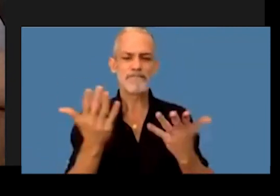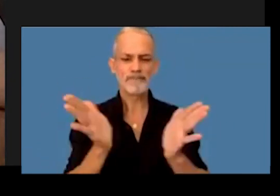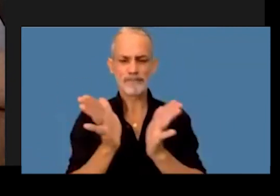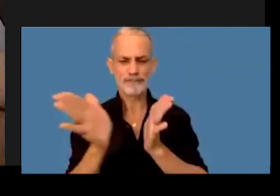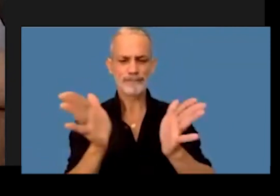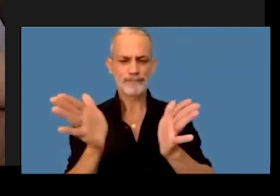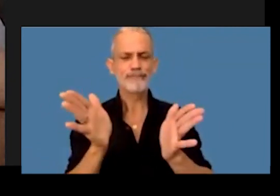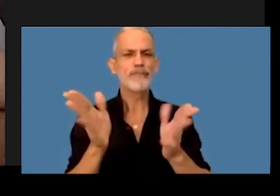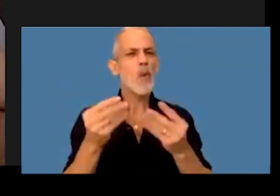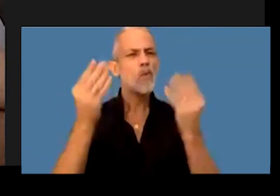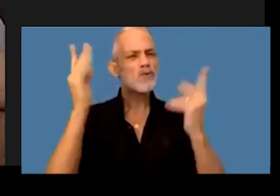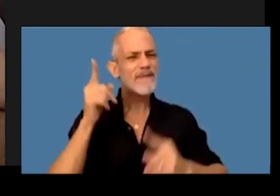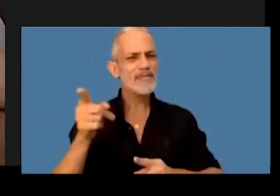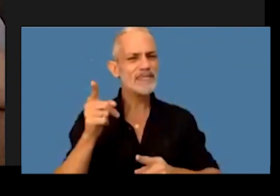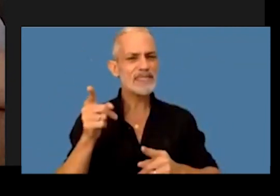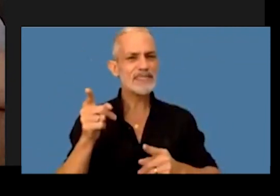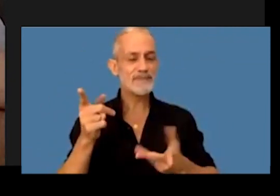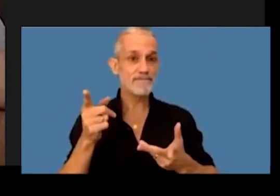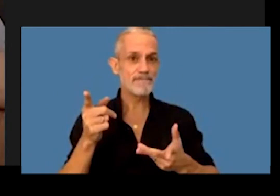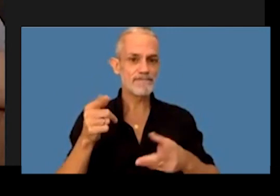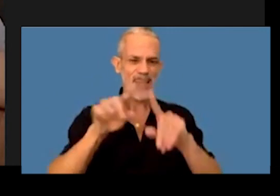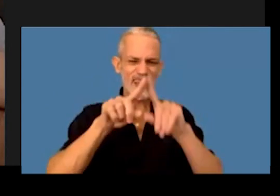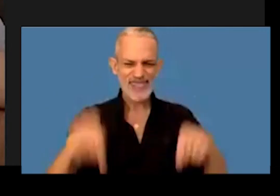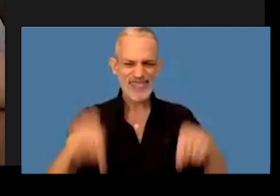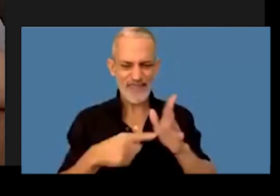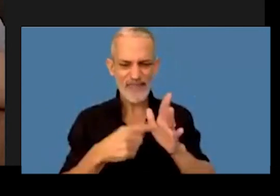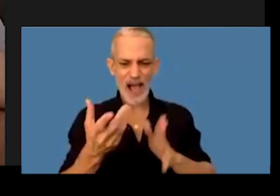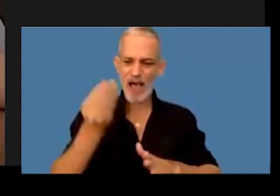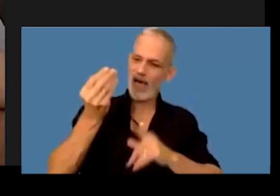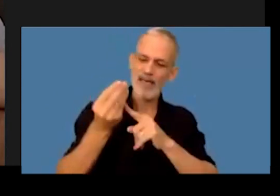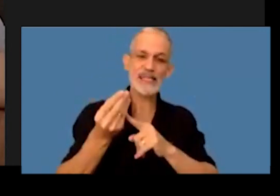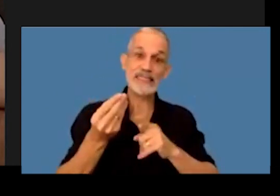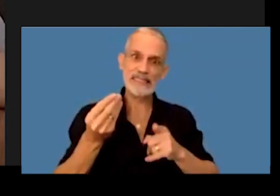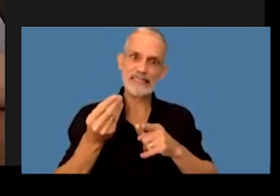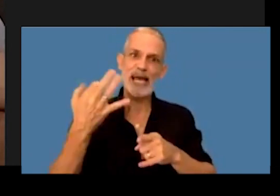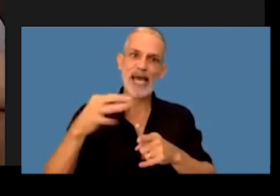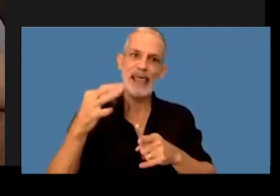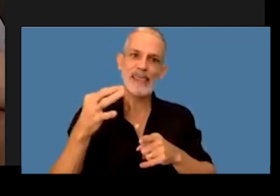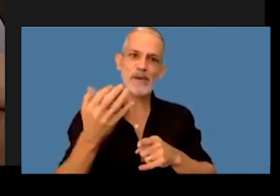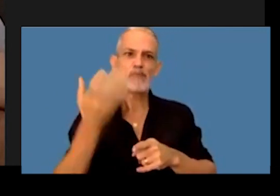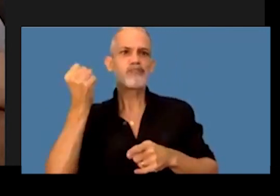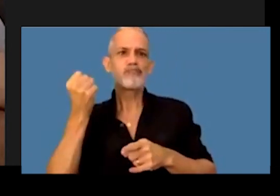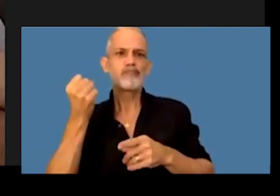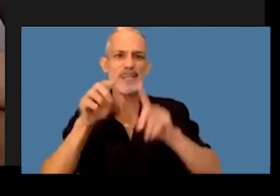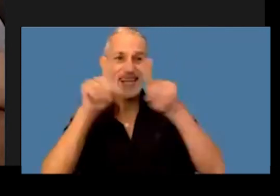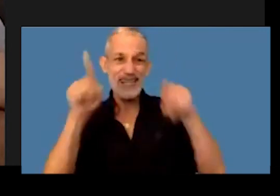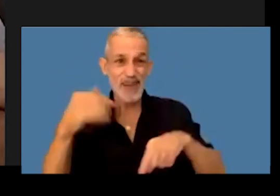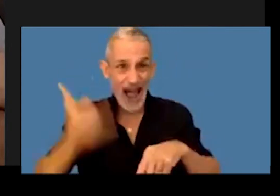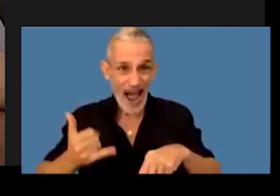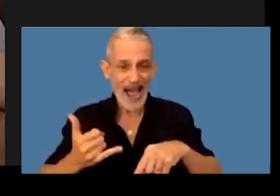veces el acceso al certificado es casi como condición para poder acceder a